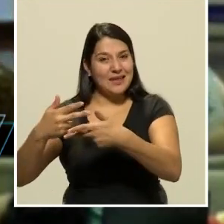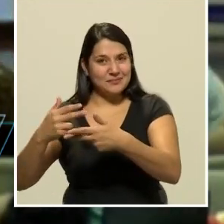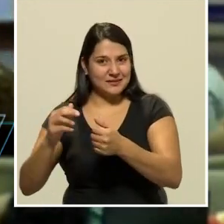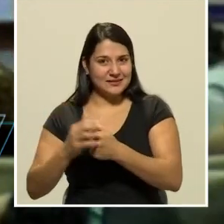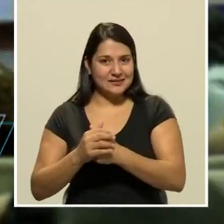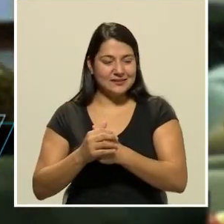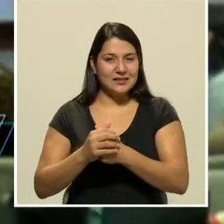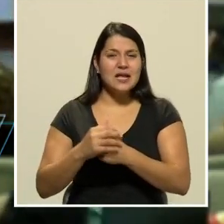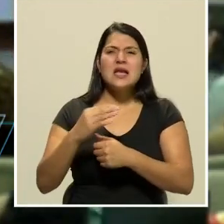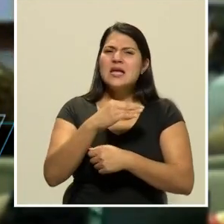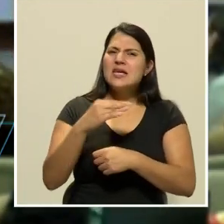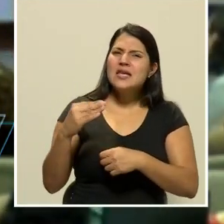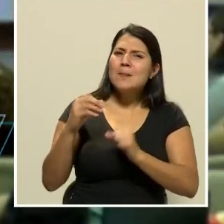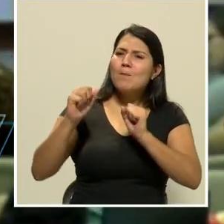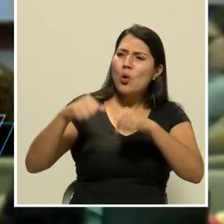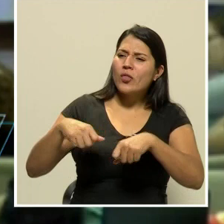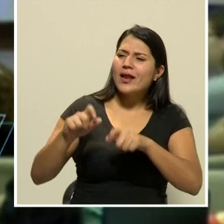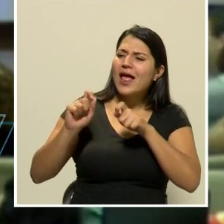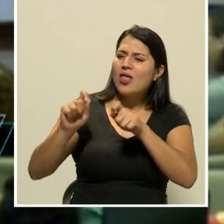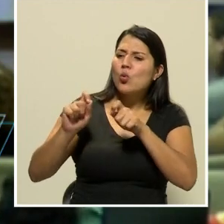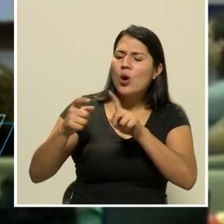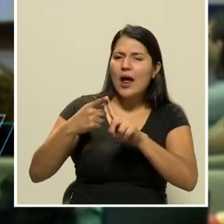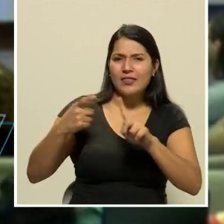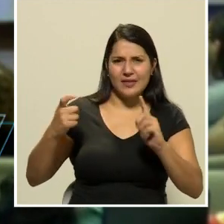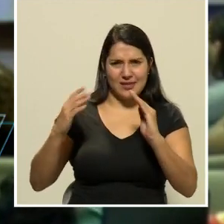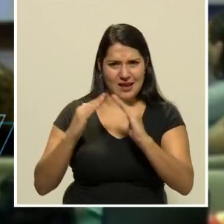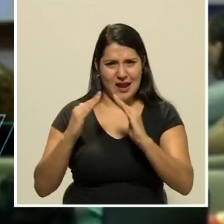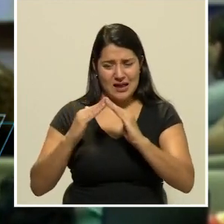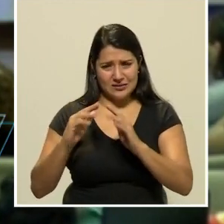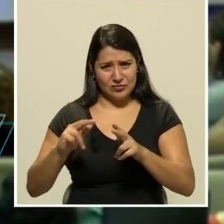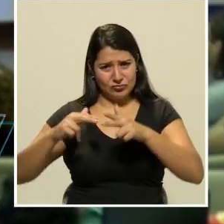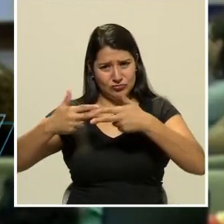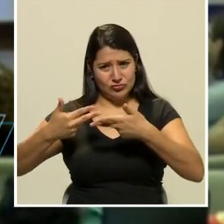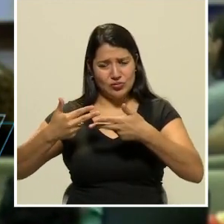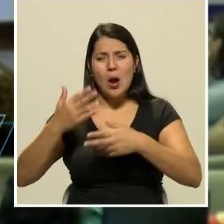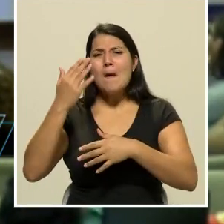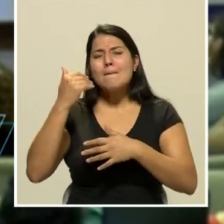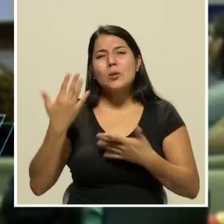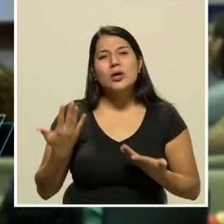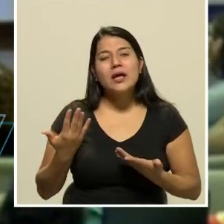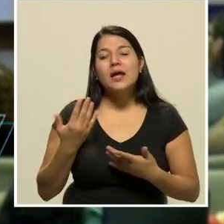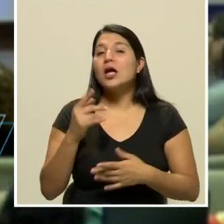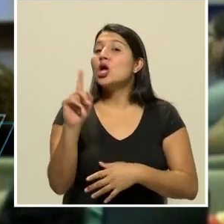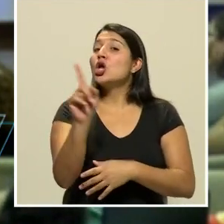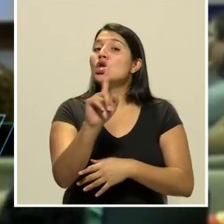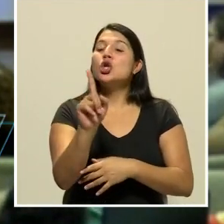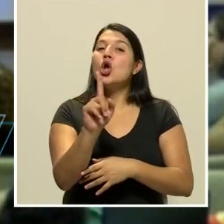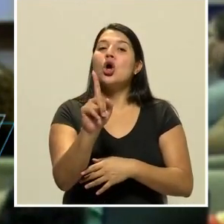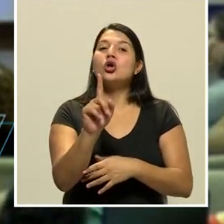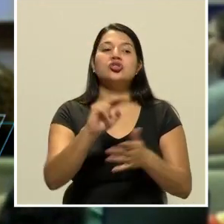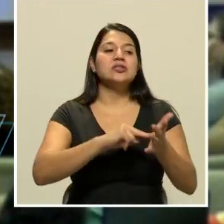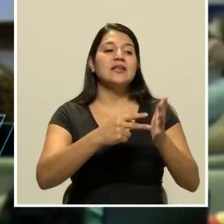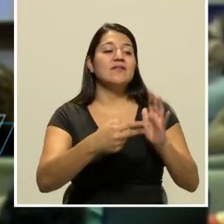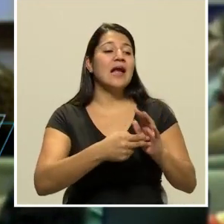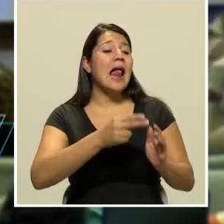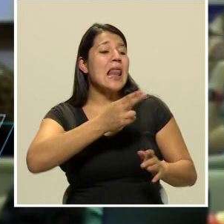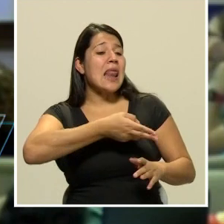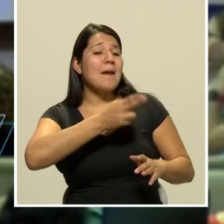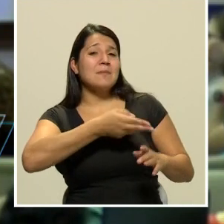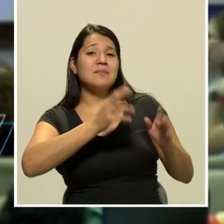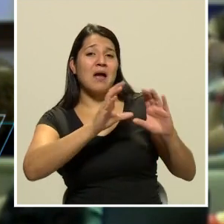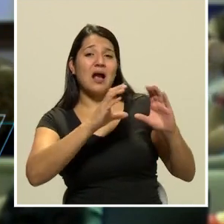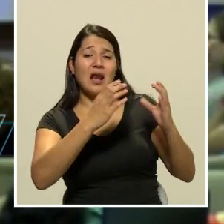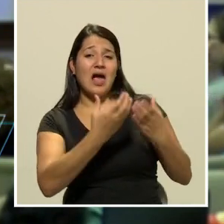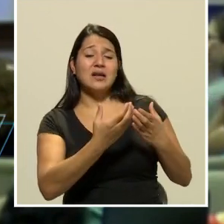hacer educación a distancia, porque es que no se trata de coger la misma clase que yo tenía preparada